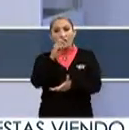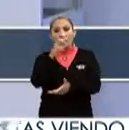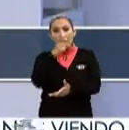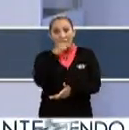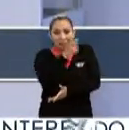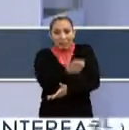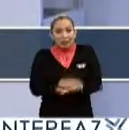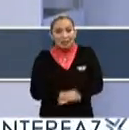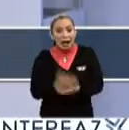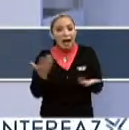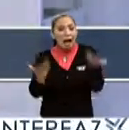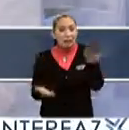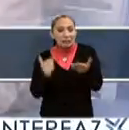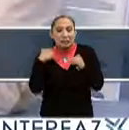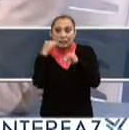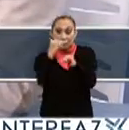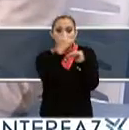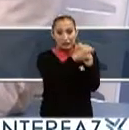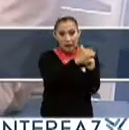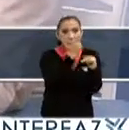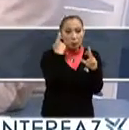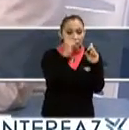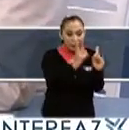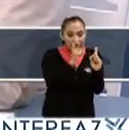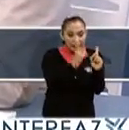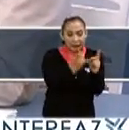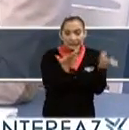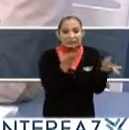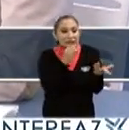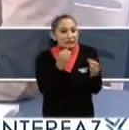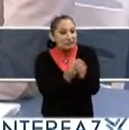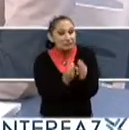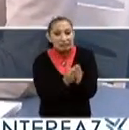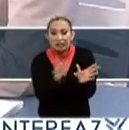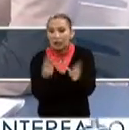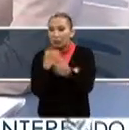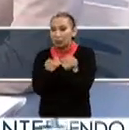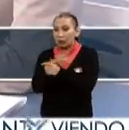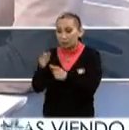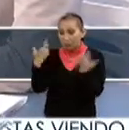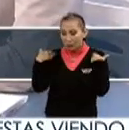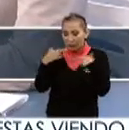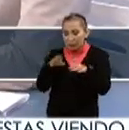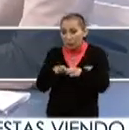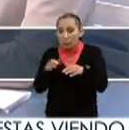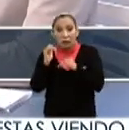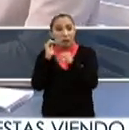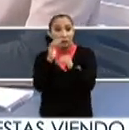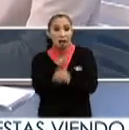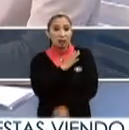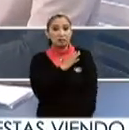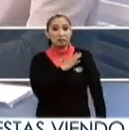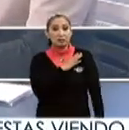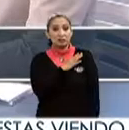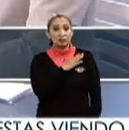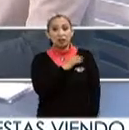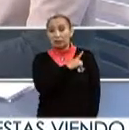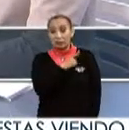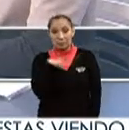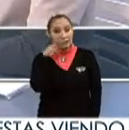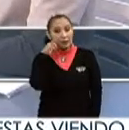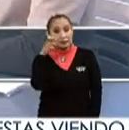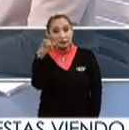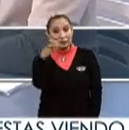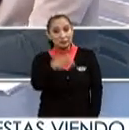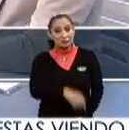de eso, que de pronto las limitaciones tanto de la didáctica como de la educación, como del hecho de ser profesor, son limitadas y habría que verlas,